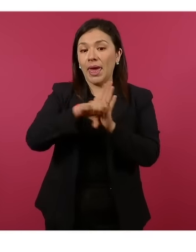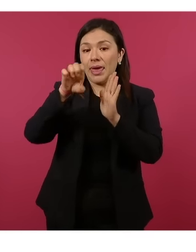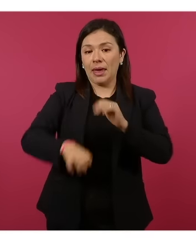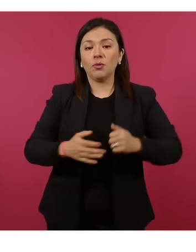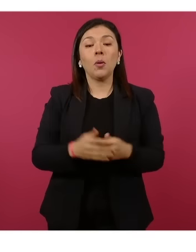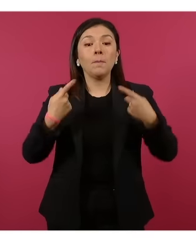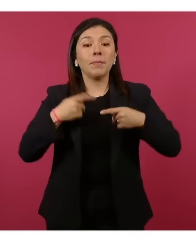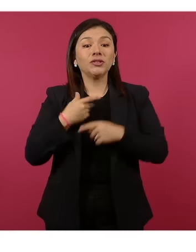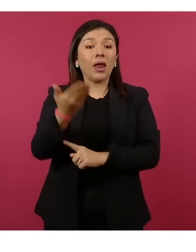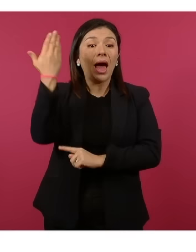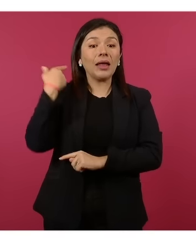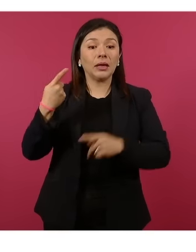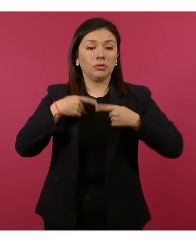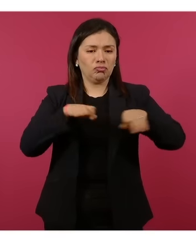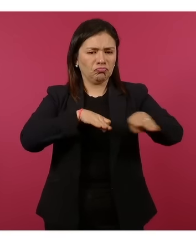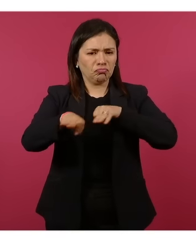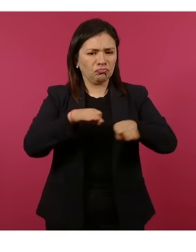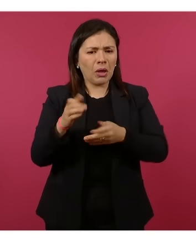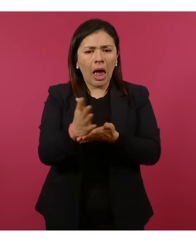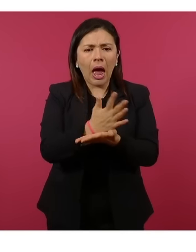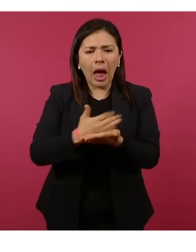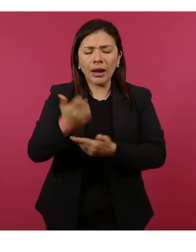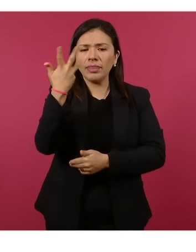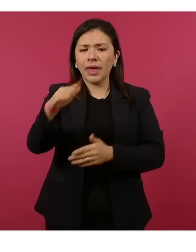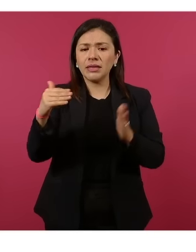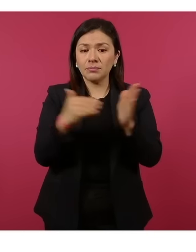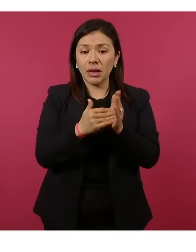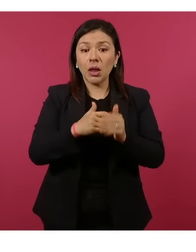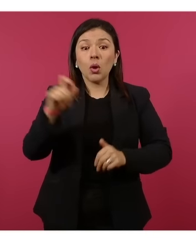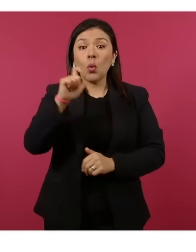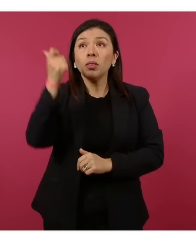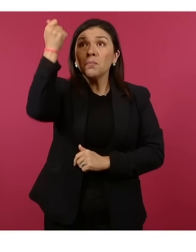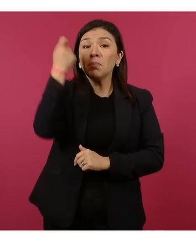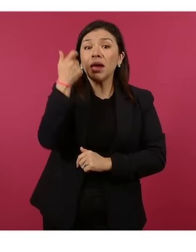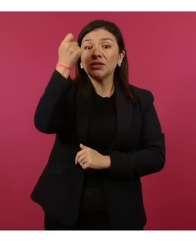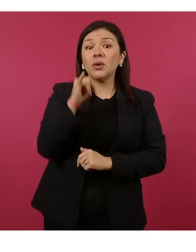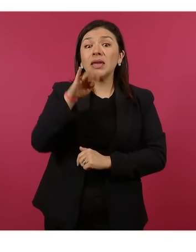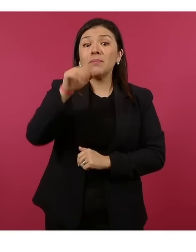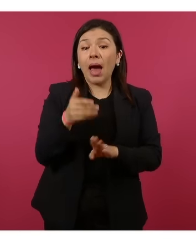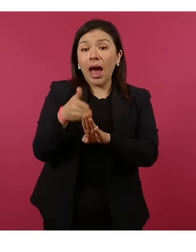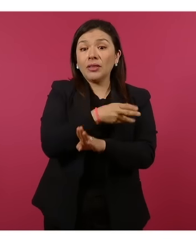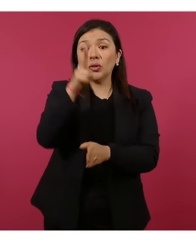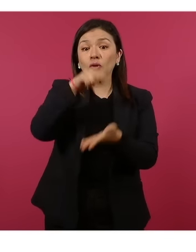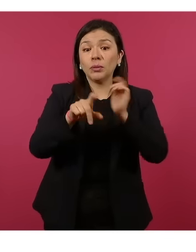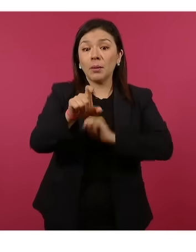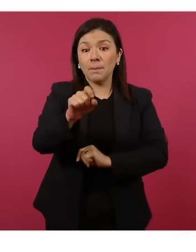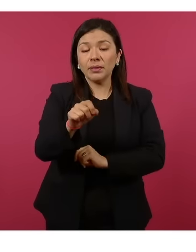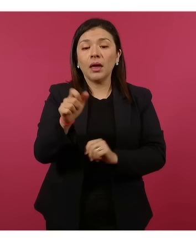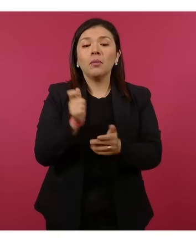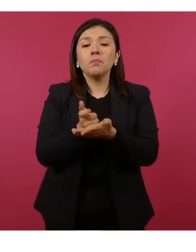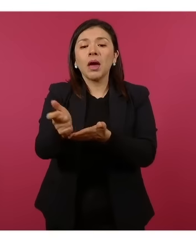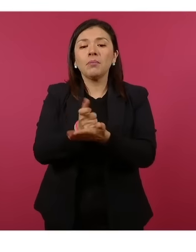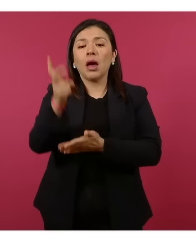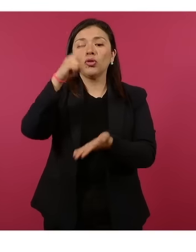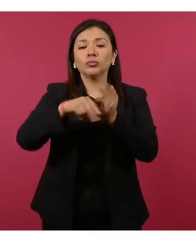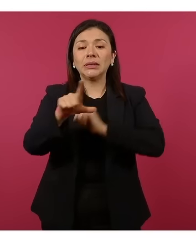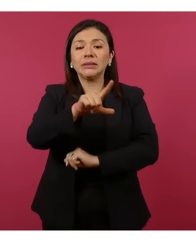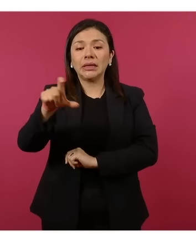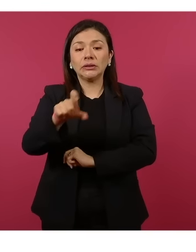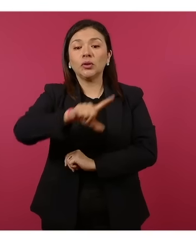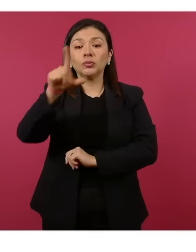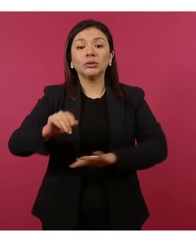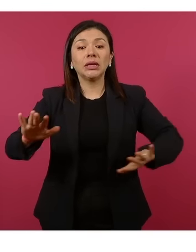que ganaba 10,000, que se iba a jubilar antes del 2020 con 2,700 y que gracias a los cambios de la